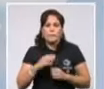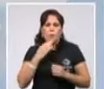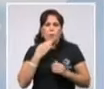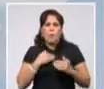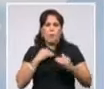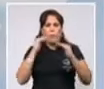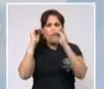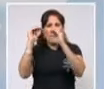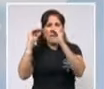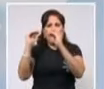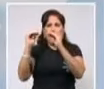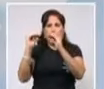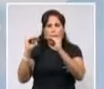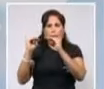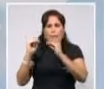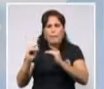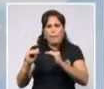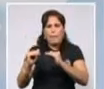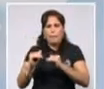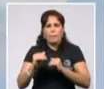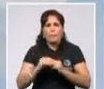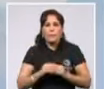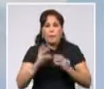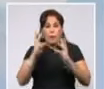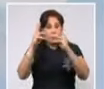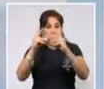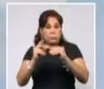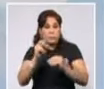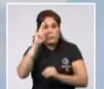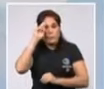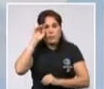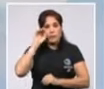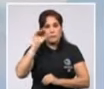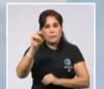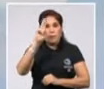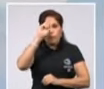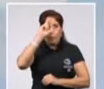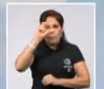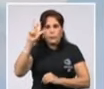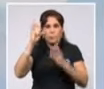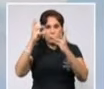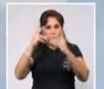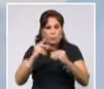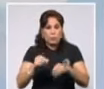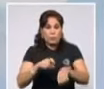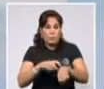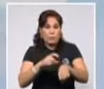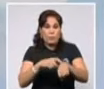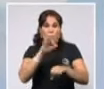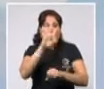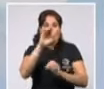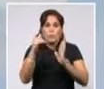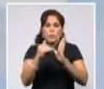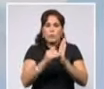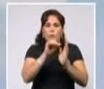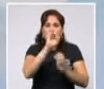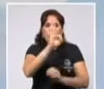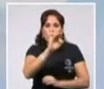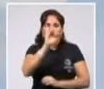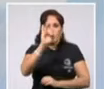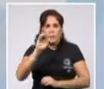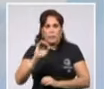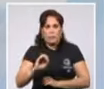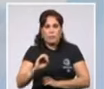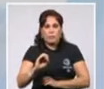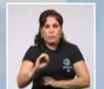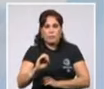comporta en nuestro país la cantidad de ingresados en hospitales. Hasta el momento 8.870,